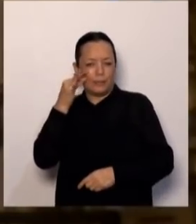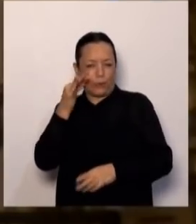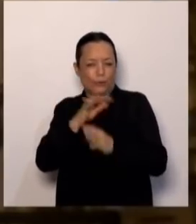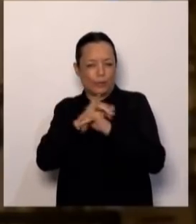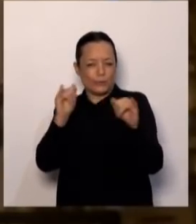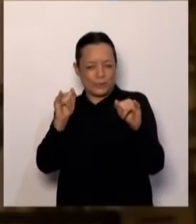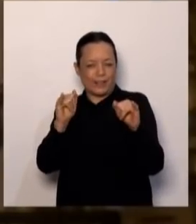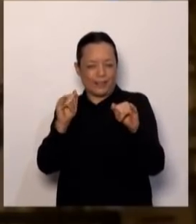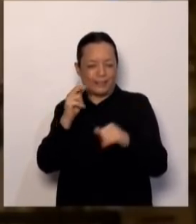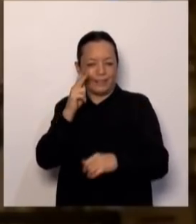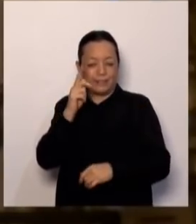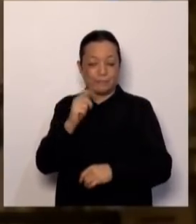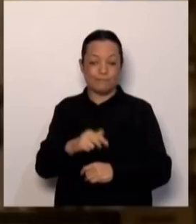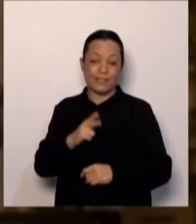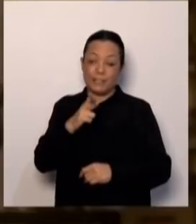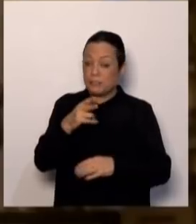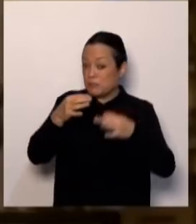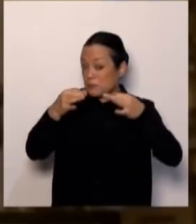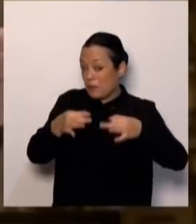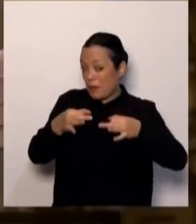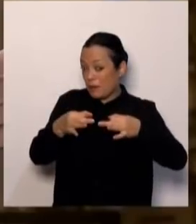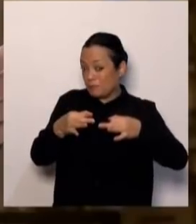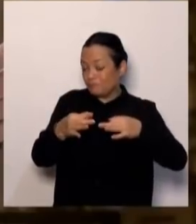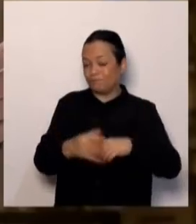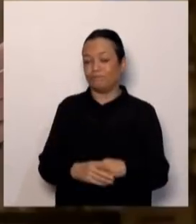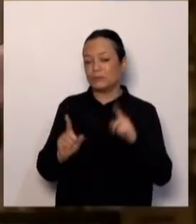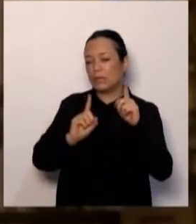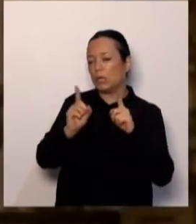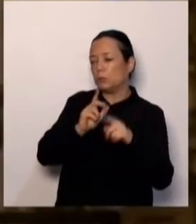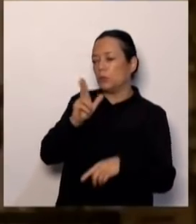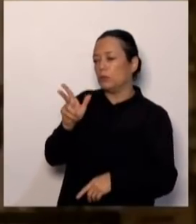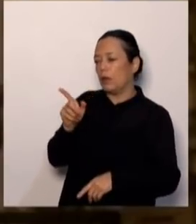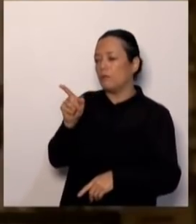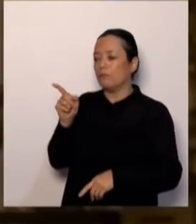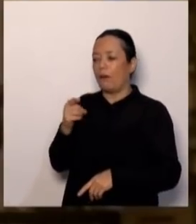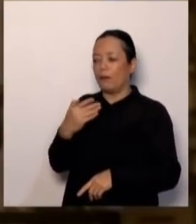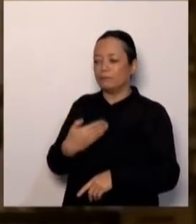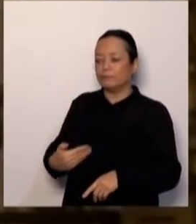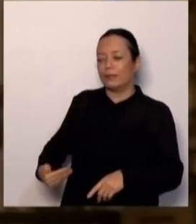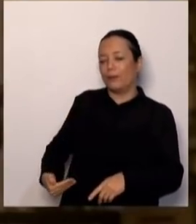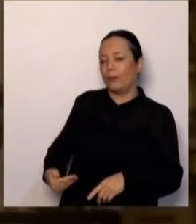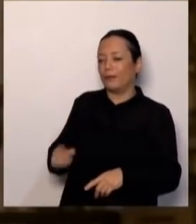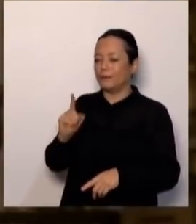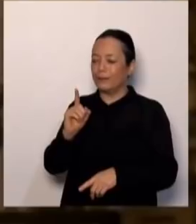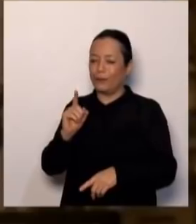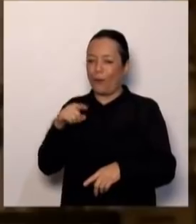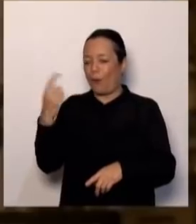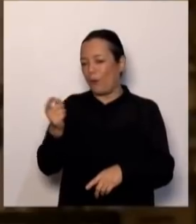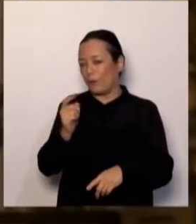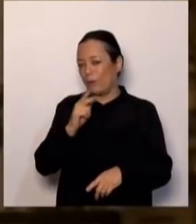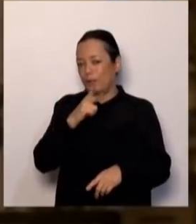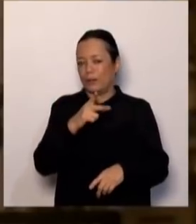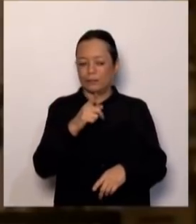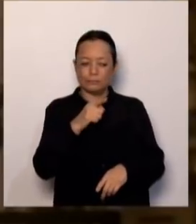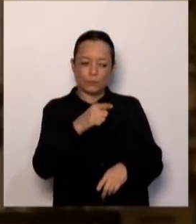son. Algunos podrán decir, sos del César, sos herodiano, otros podrán decir, sos